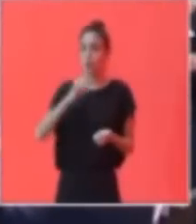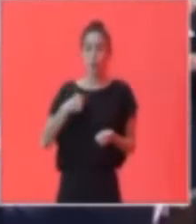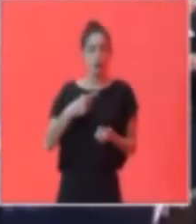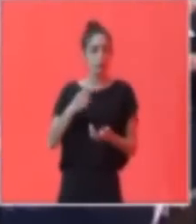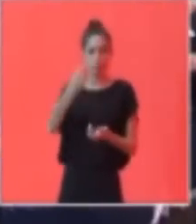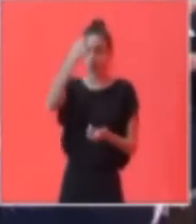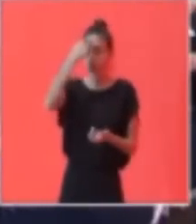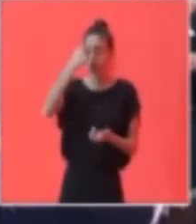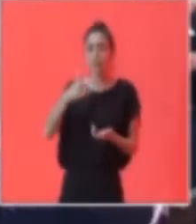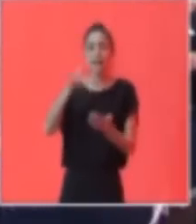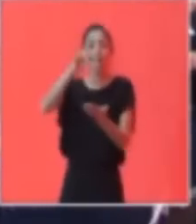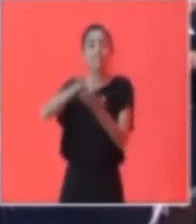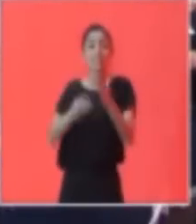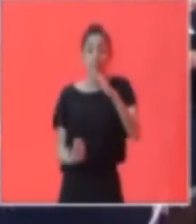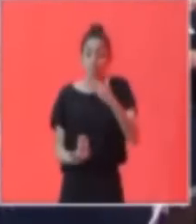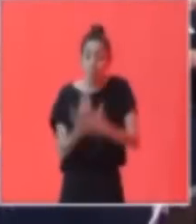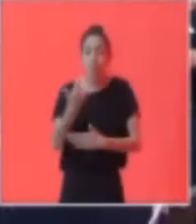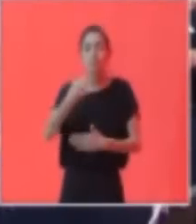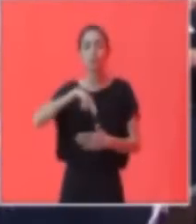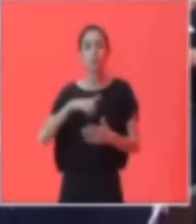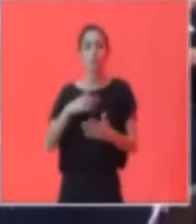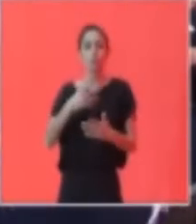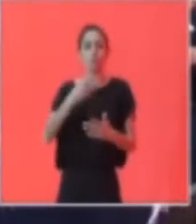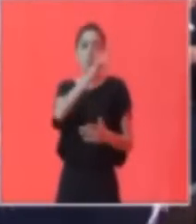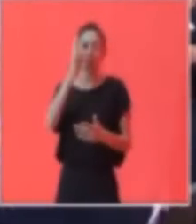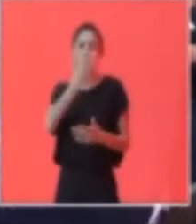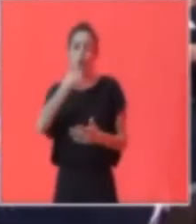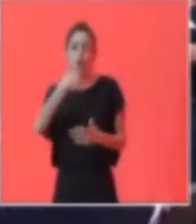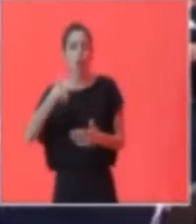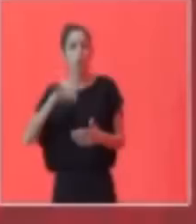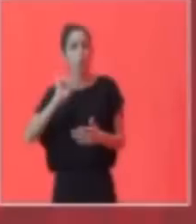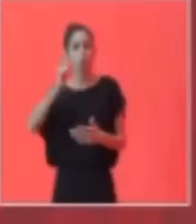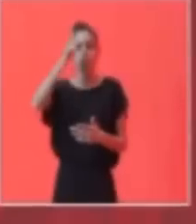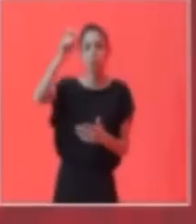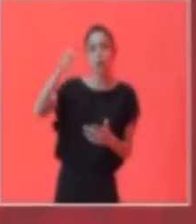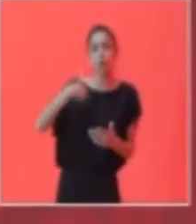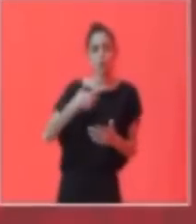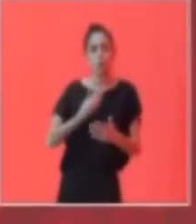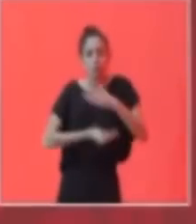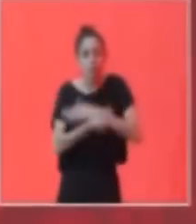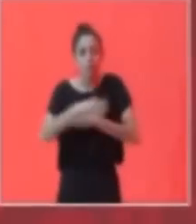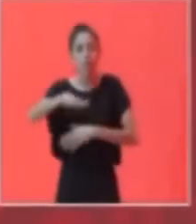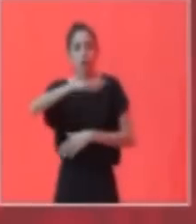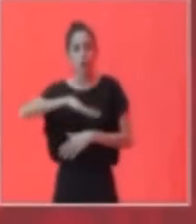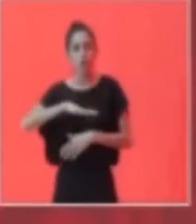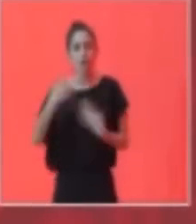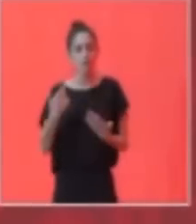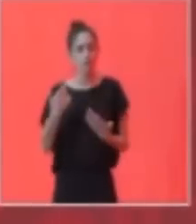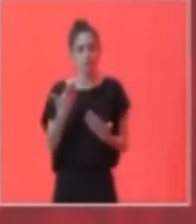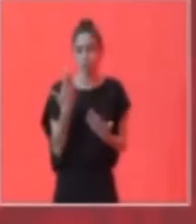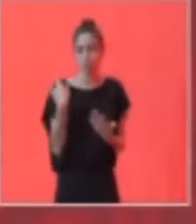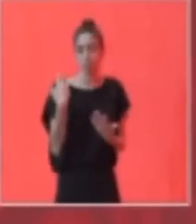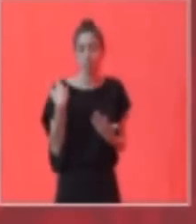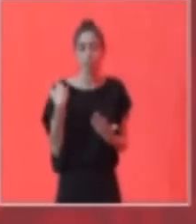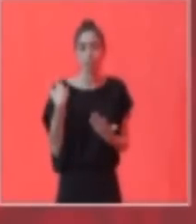ningún madrileño que haya olvidado el barrio o el pueblo donde nació. Y eso, a última hora, nos reúne